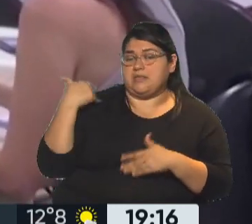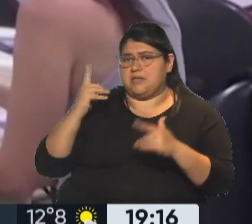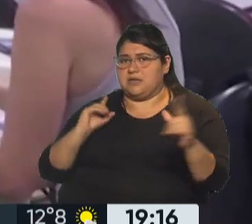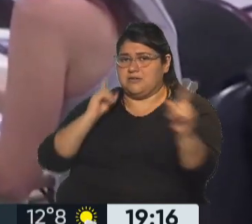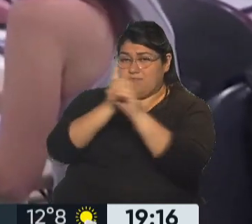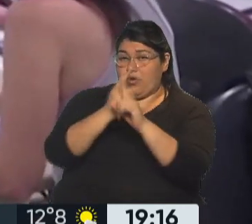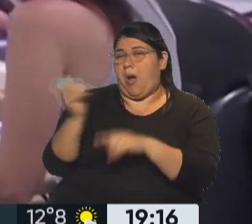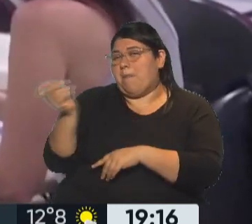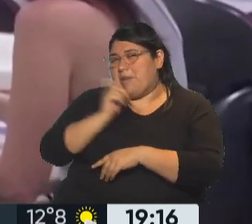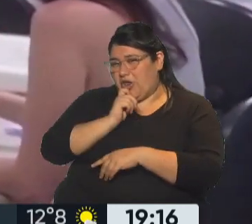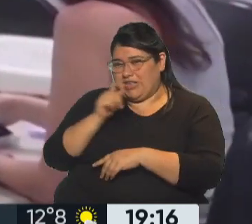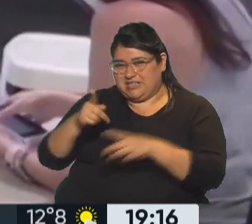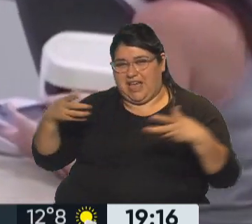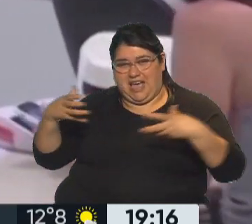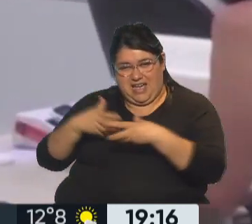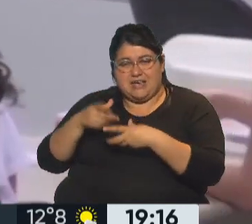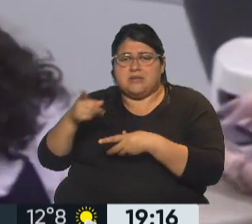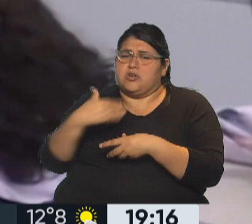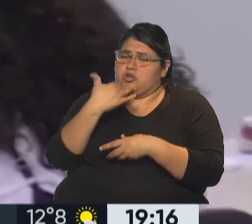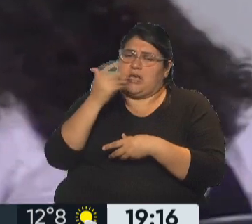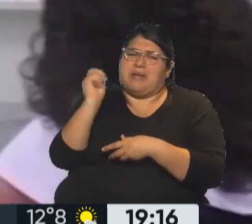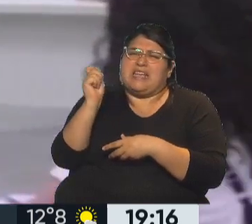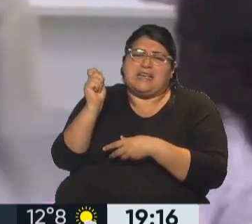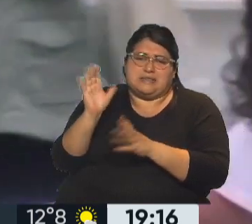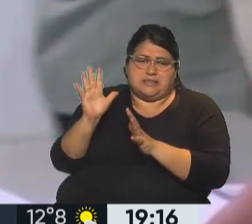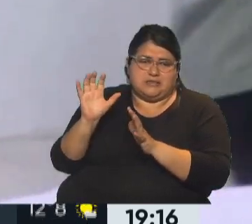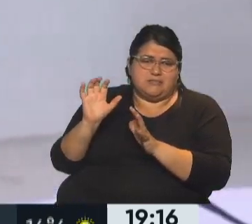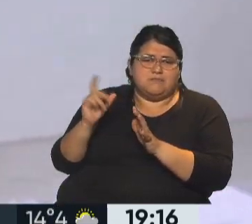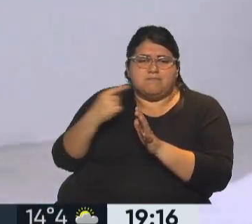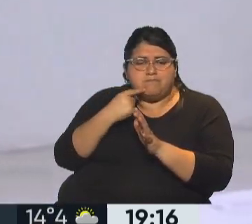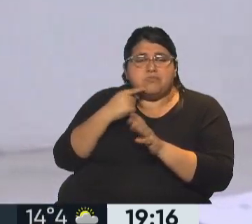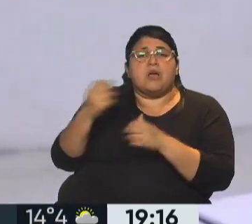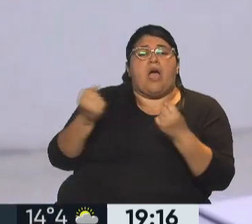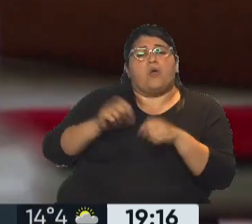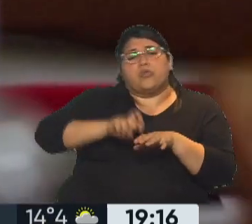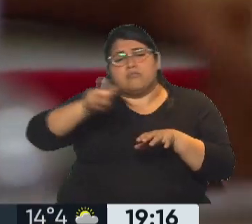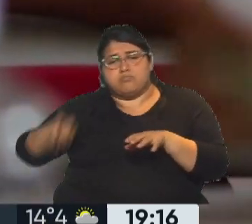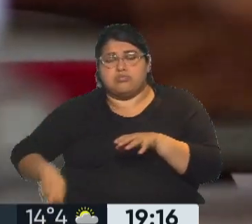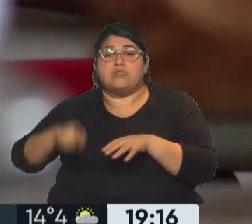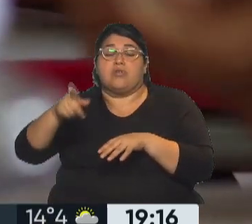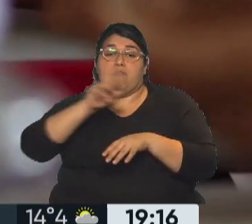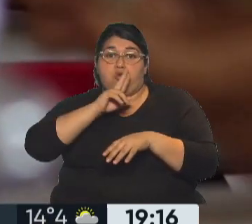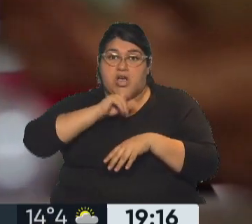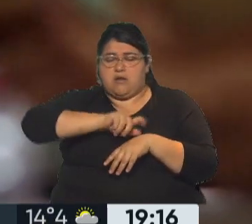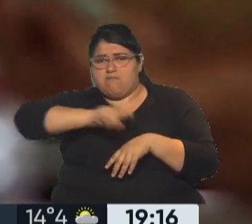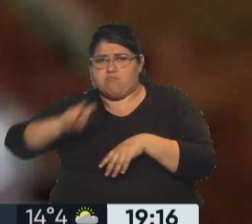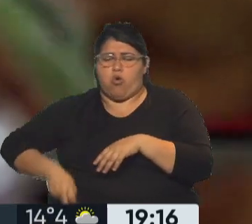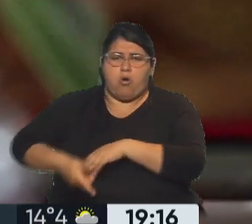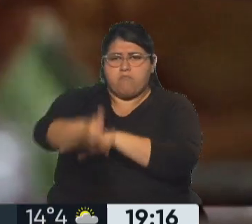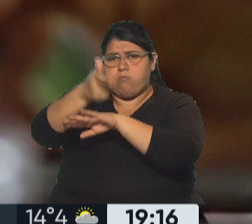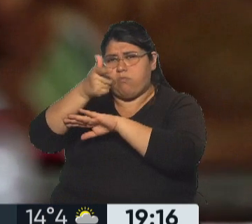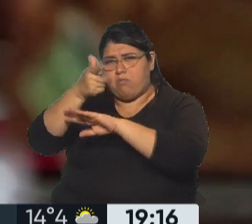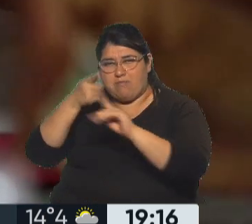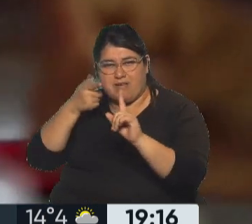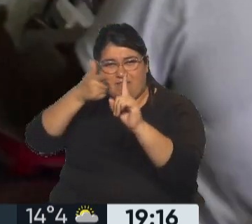por un periodista un dirigente todavía no no había quedado muy claro que sale de su vehículo con revólver arma en mano y lo sigue hasta dentro